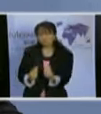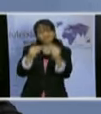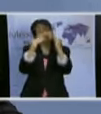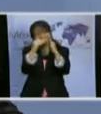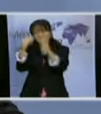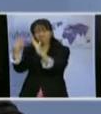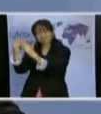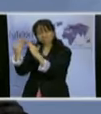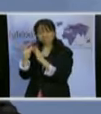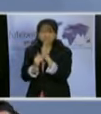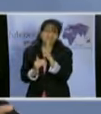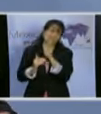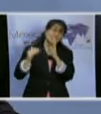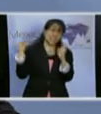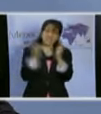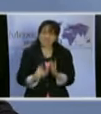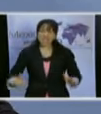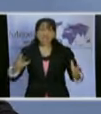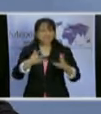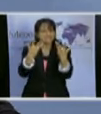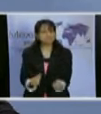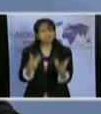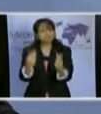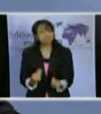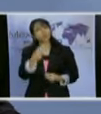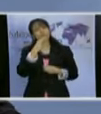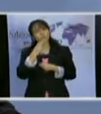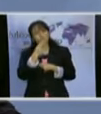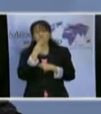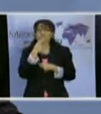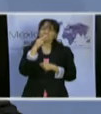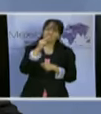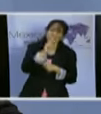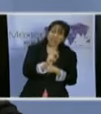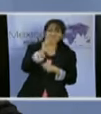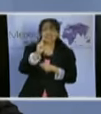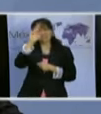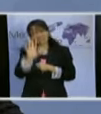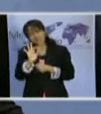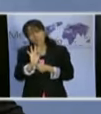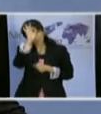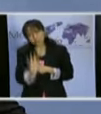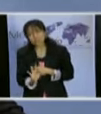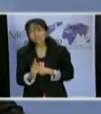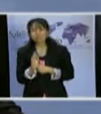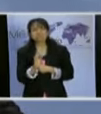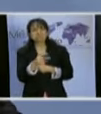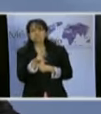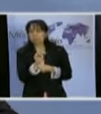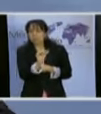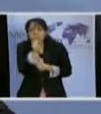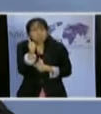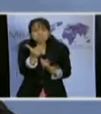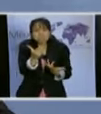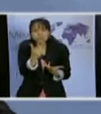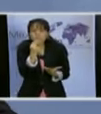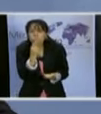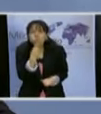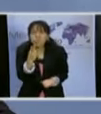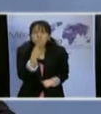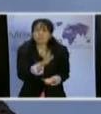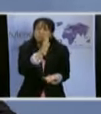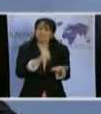hay un porcentaje de ocupación del 30%, 35%, es decir, ciudades fantasmas, ¿no? Entonces tenemos